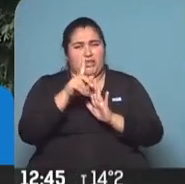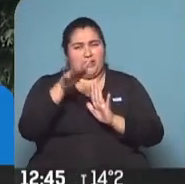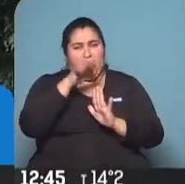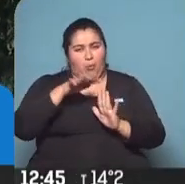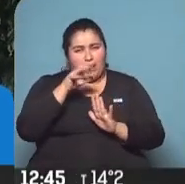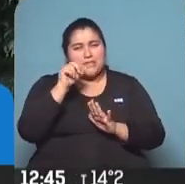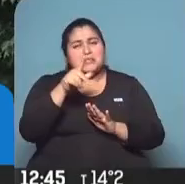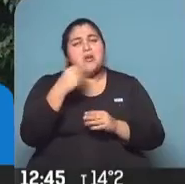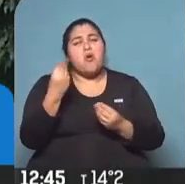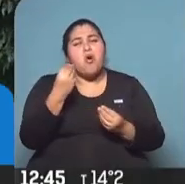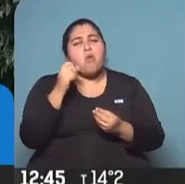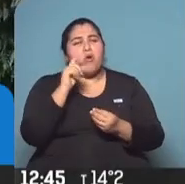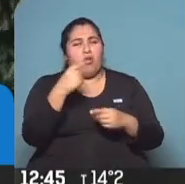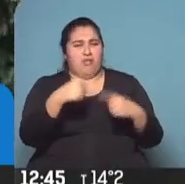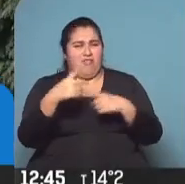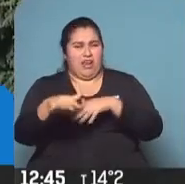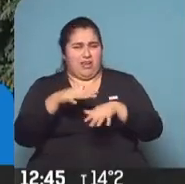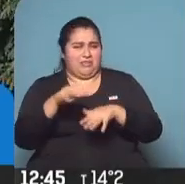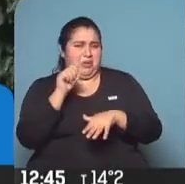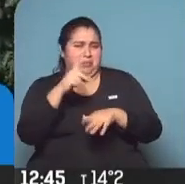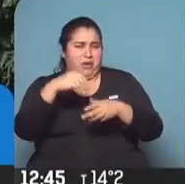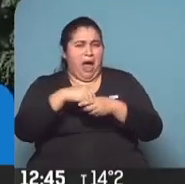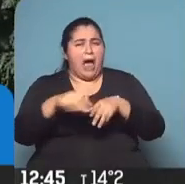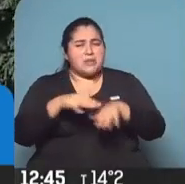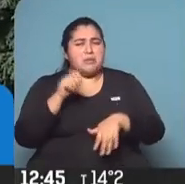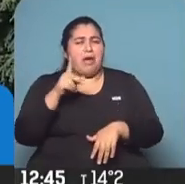pero esas cantidades operacionales de la fuerza